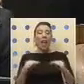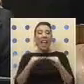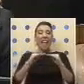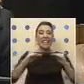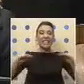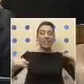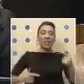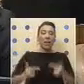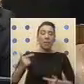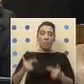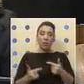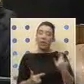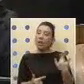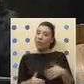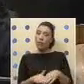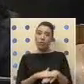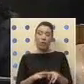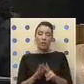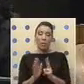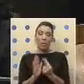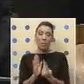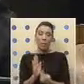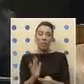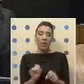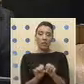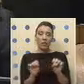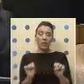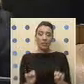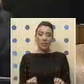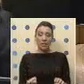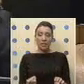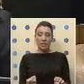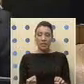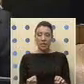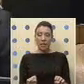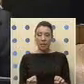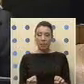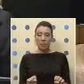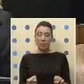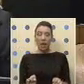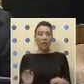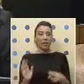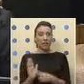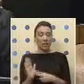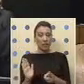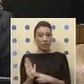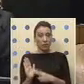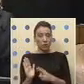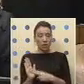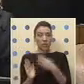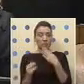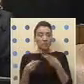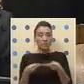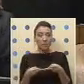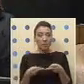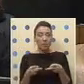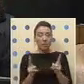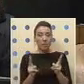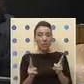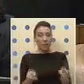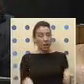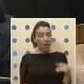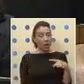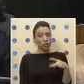Resulta indispensable realizar modificaciones en nuestro sistema, y yo diría acá, no solo tributario, que permitan a nuestros